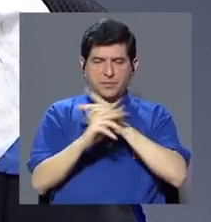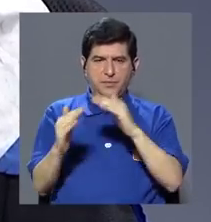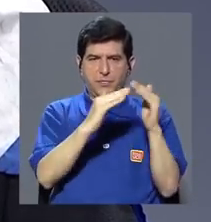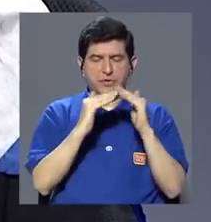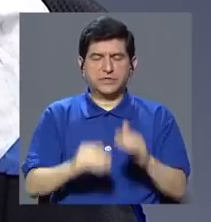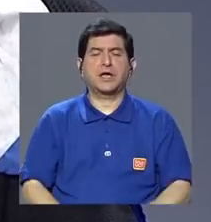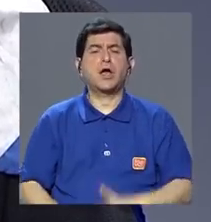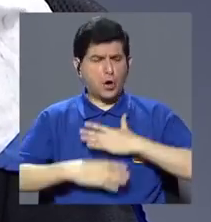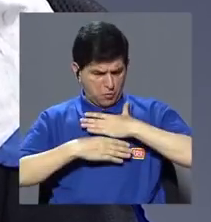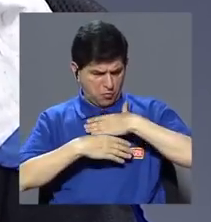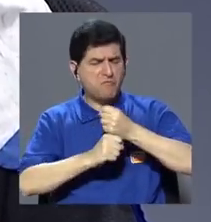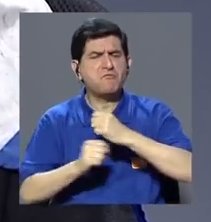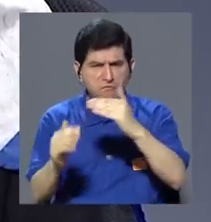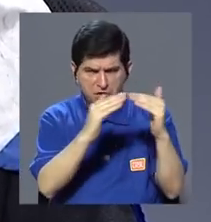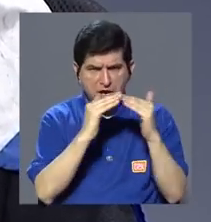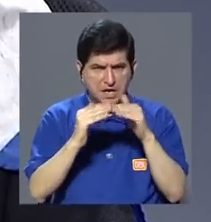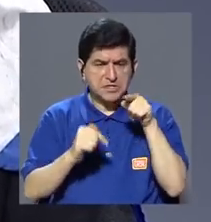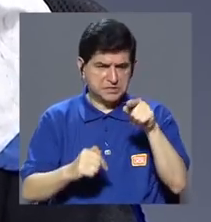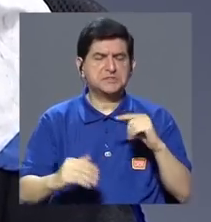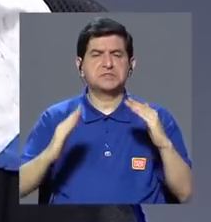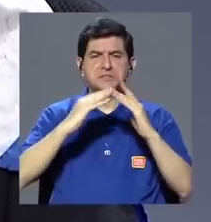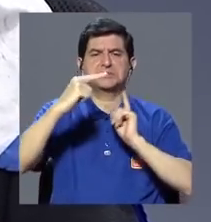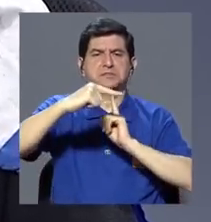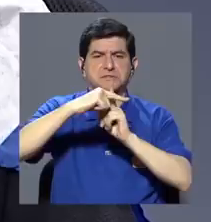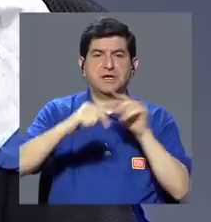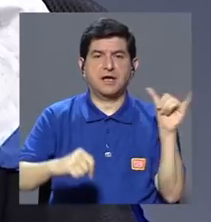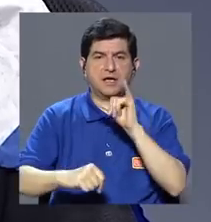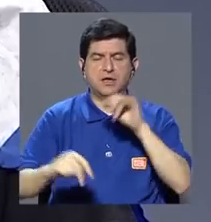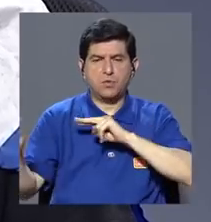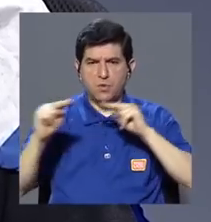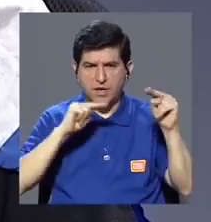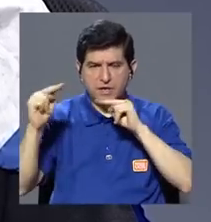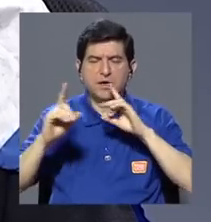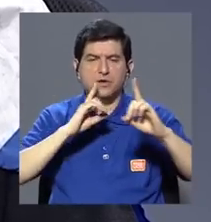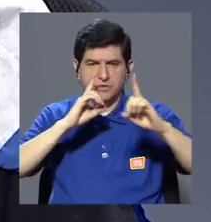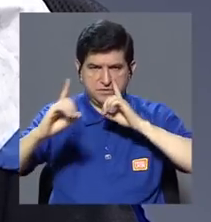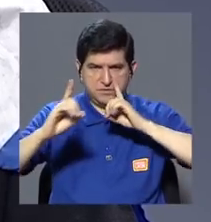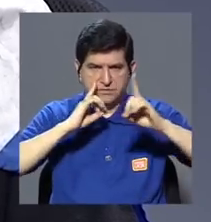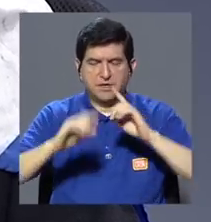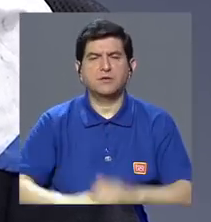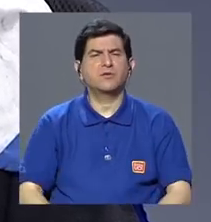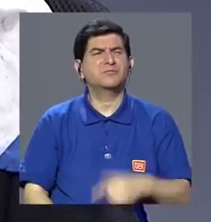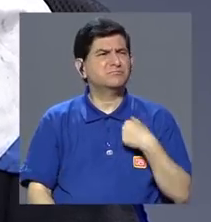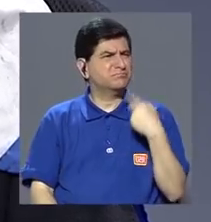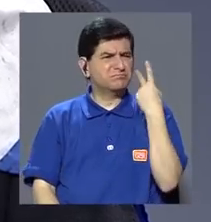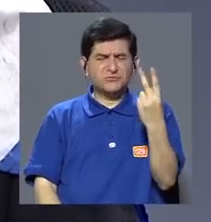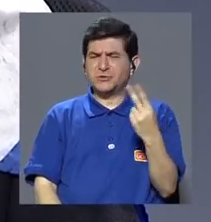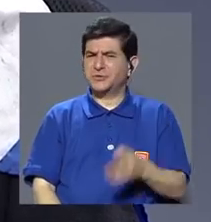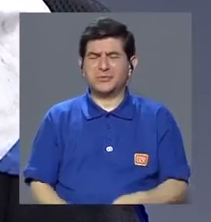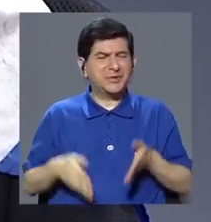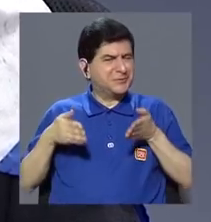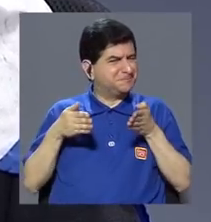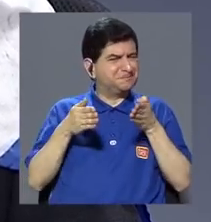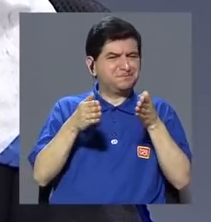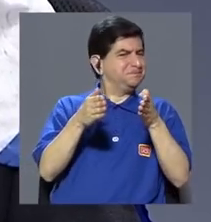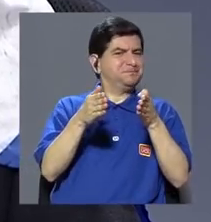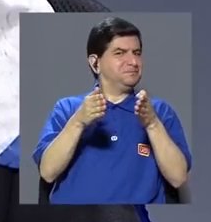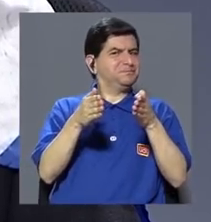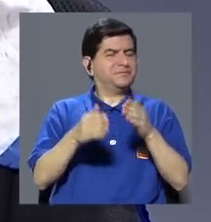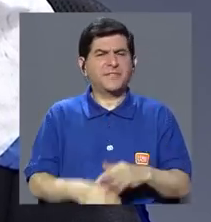mucho en la iglesia también está siendo mediadora de un diálogo que yo no le veo dirección siempre